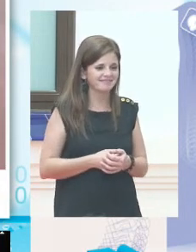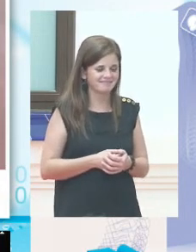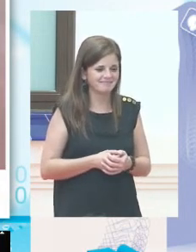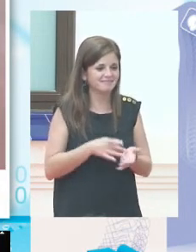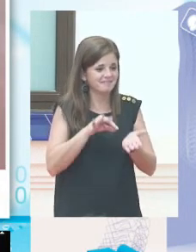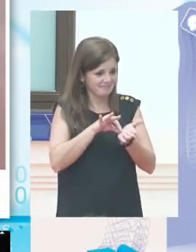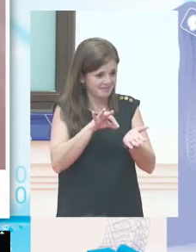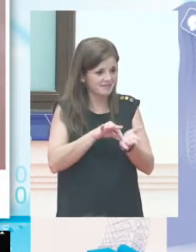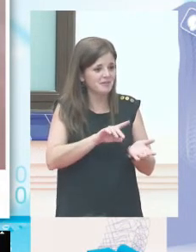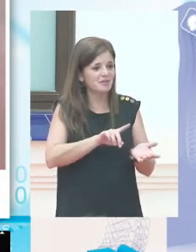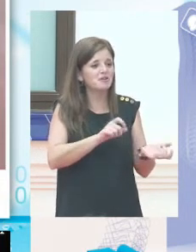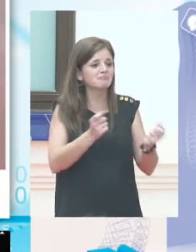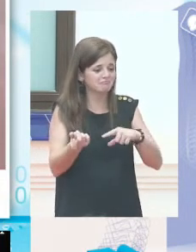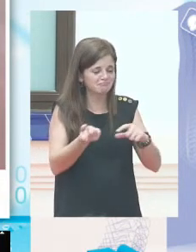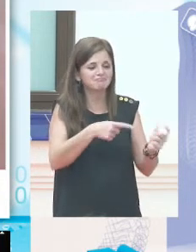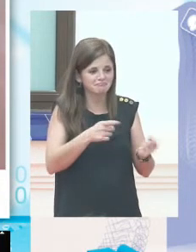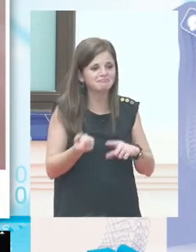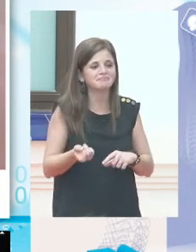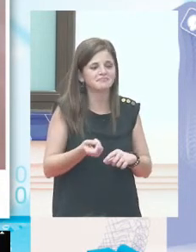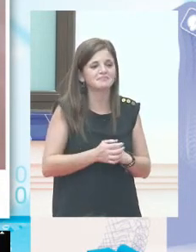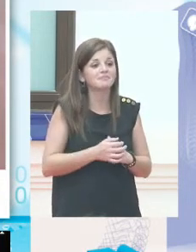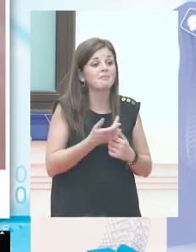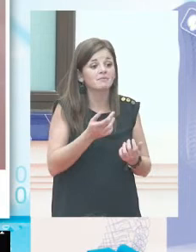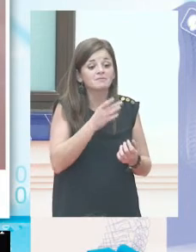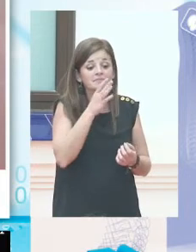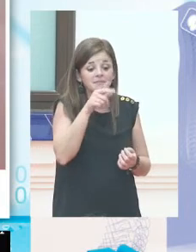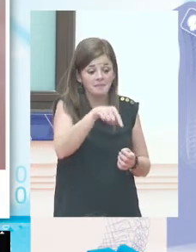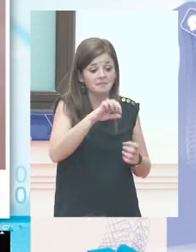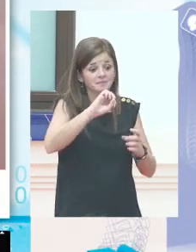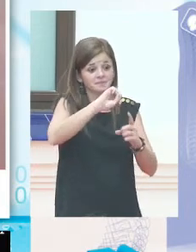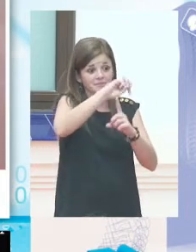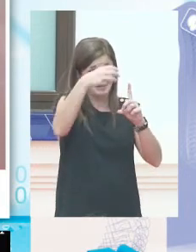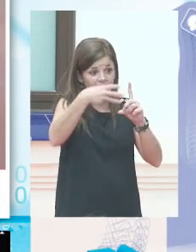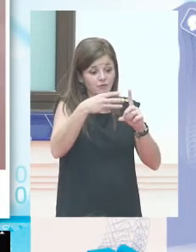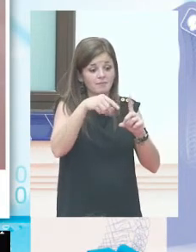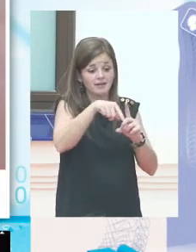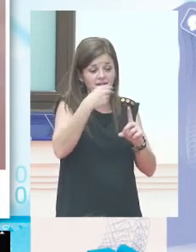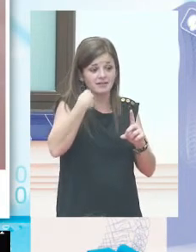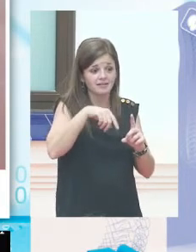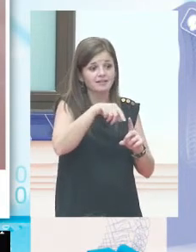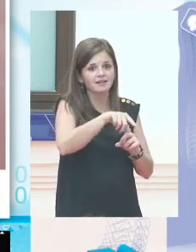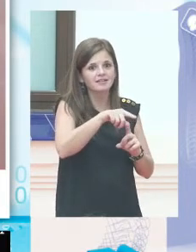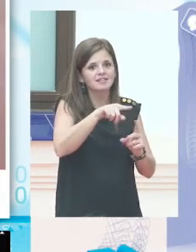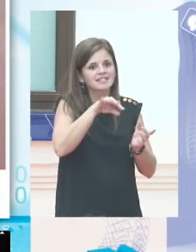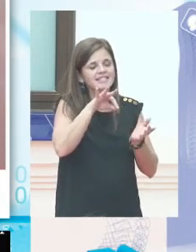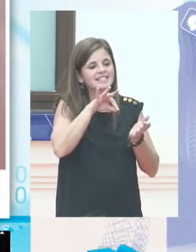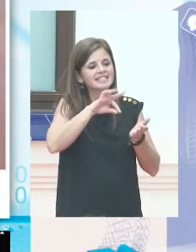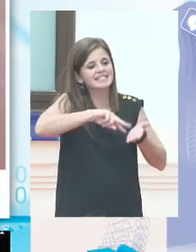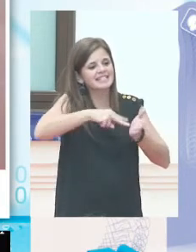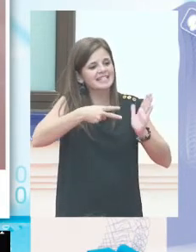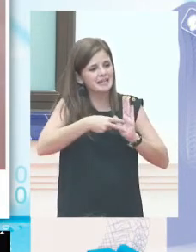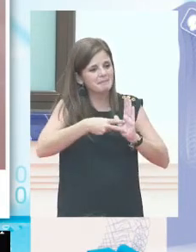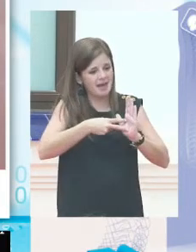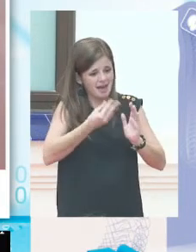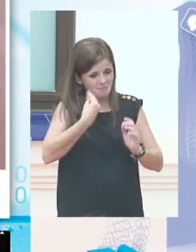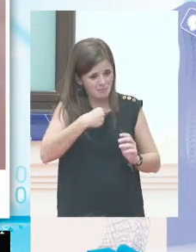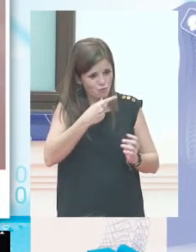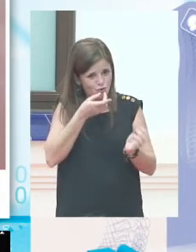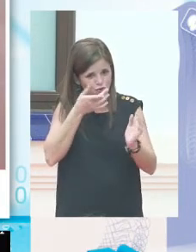desarrollado nuestra propia plataforma multipropósito que es sobre la que se despliega el sistema que os he